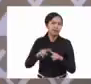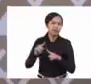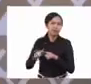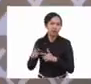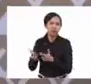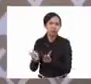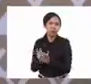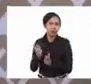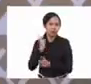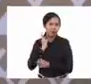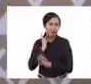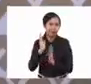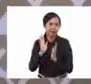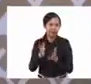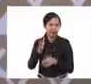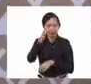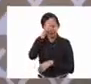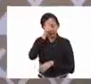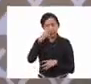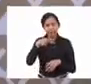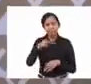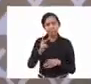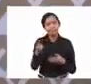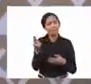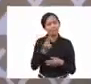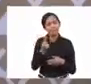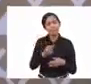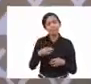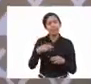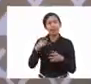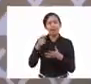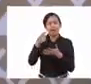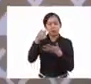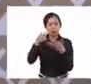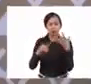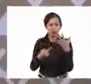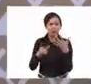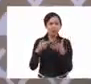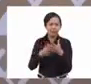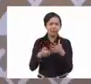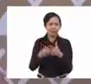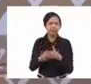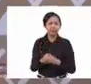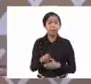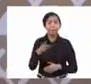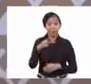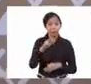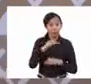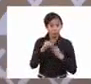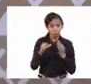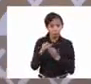Está en comisiones, tienen que dictaminar para poder pasar al pleno. Pero le han dicho que todos Sí, los partidos están de acuerdo. sin problema.